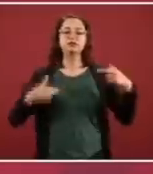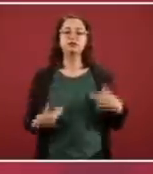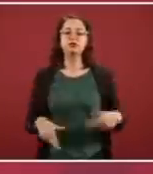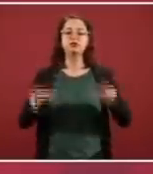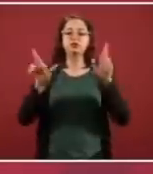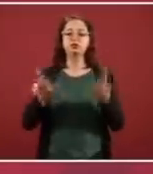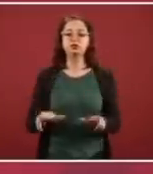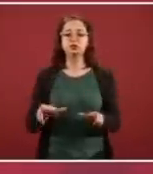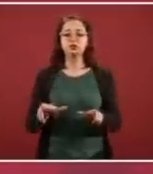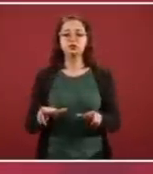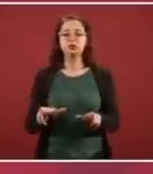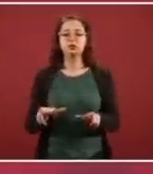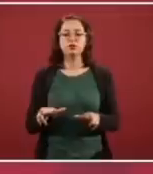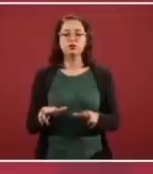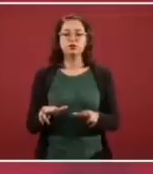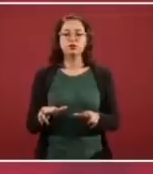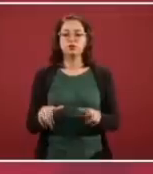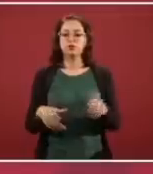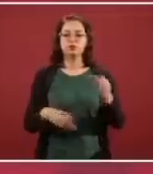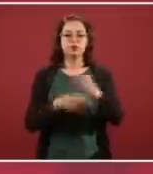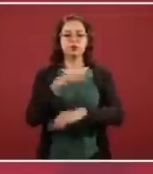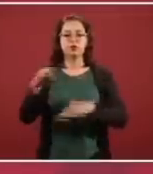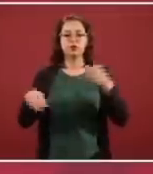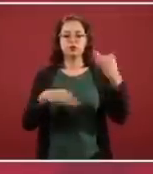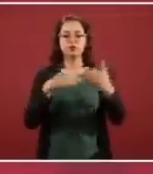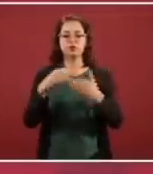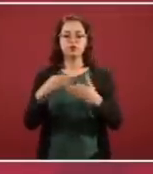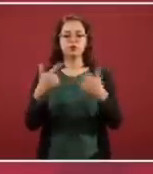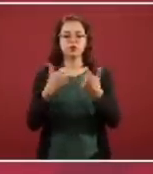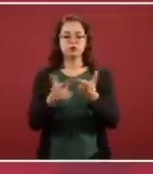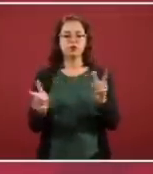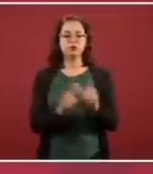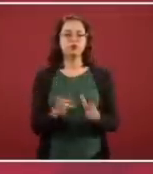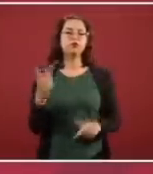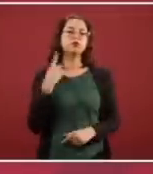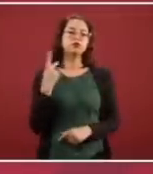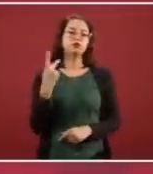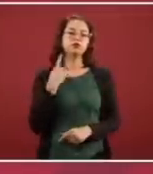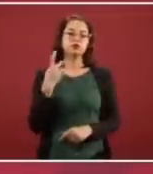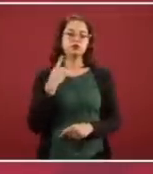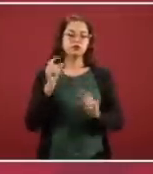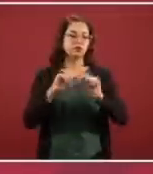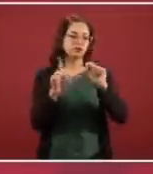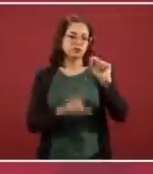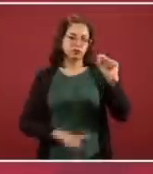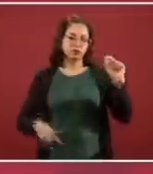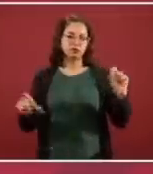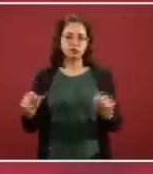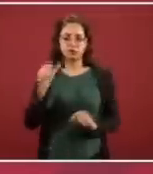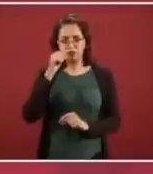representantes de todas las organizaciones políticas del país.